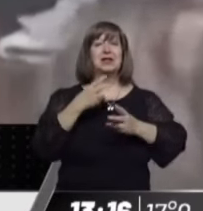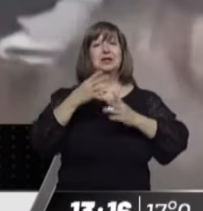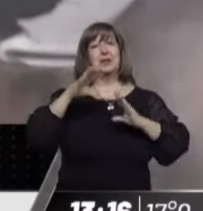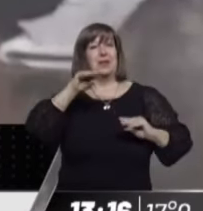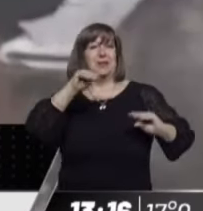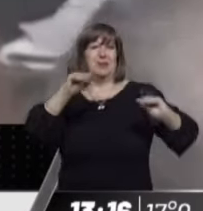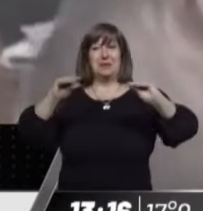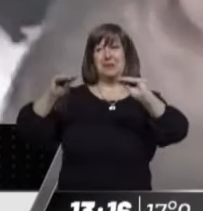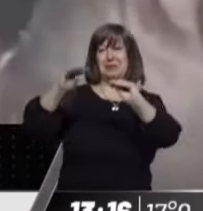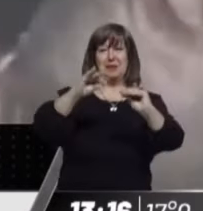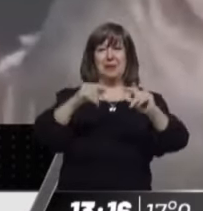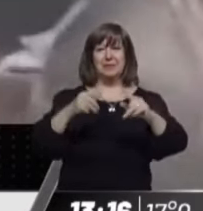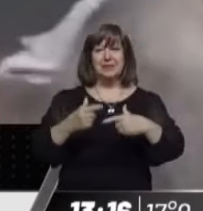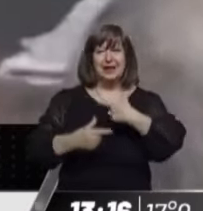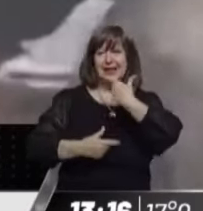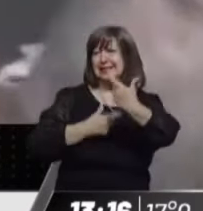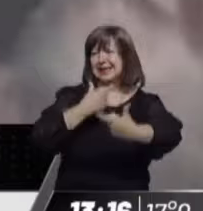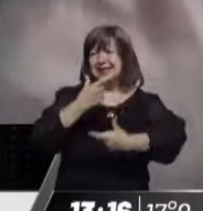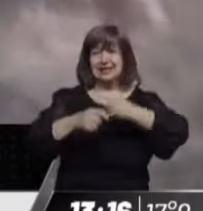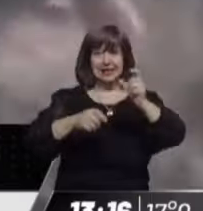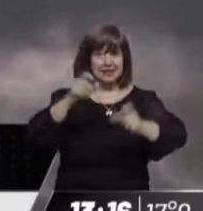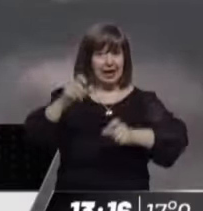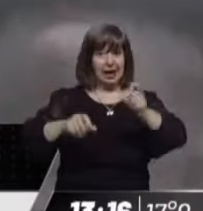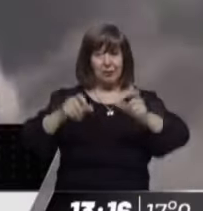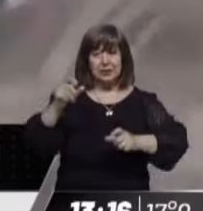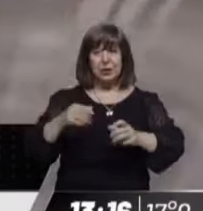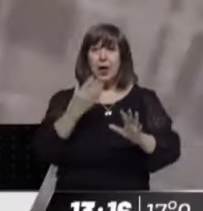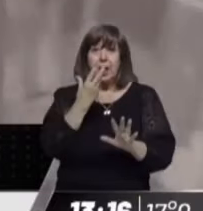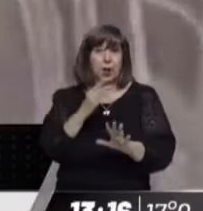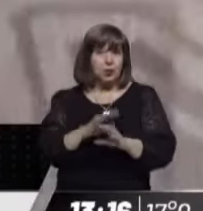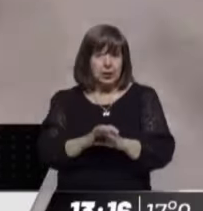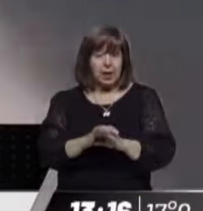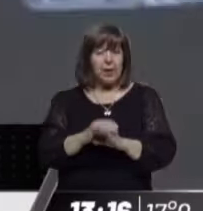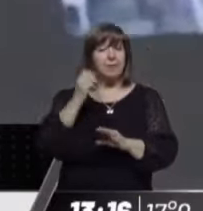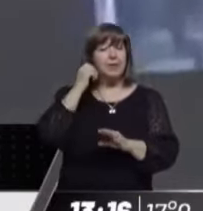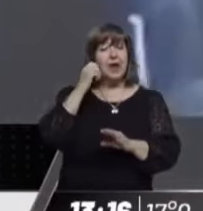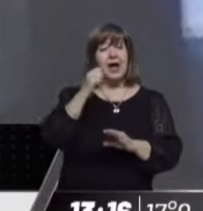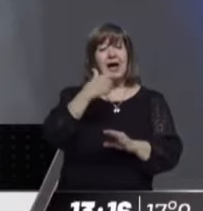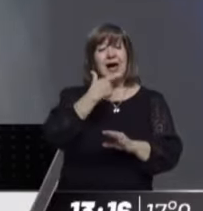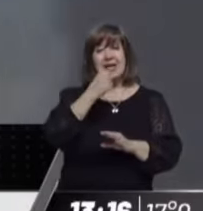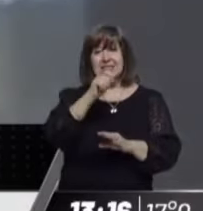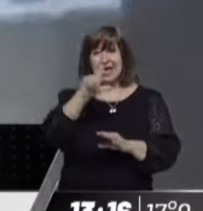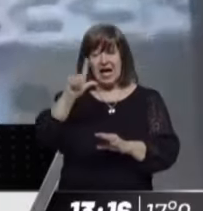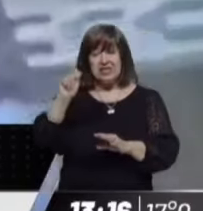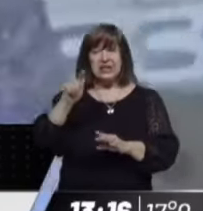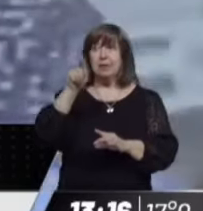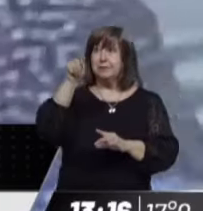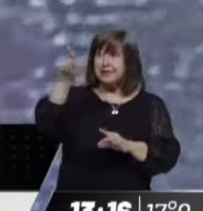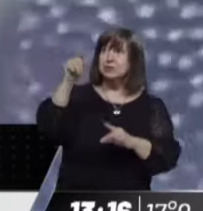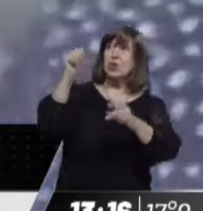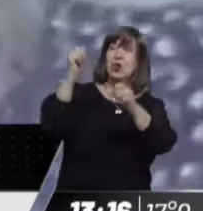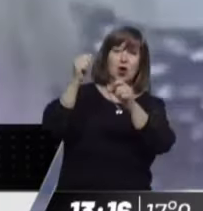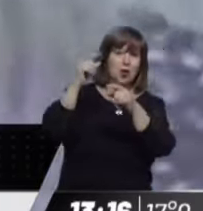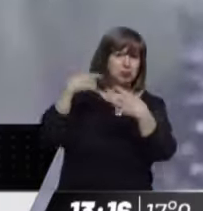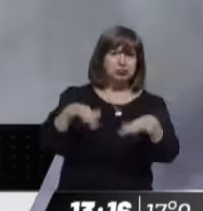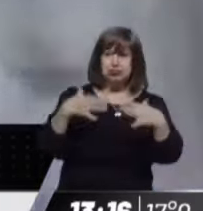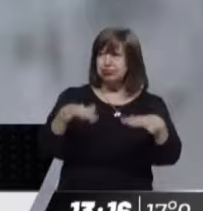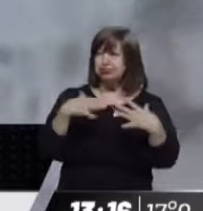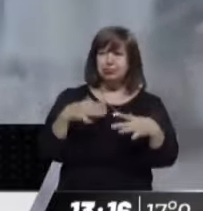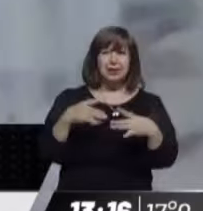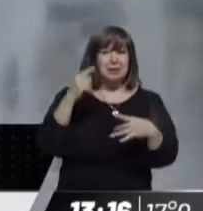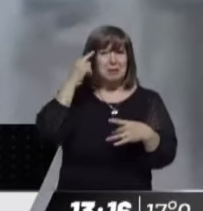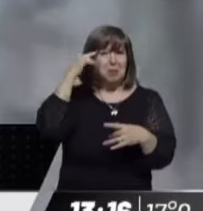Antonio Gasalla fue un éxito detrás del otro. Antonio Gasalla no tiene fracasos, ni en televisión, ni en